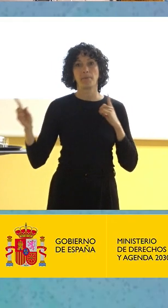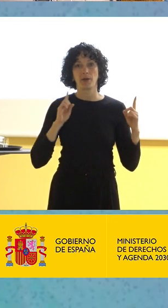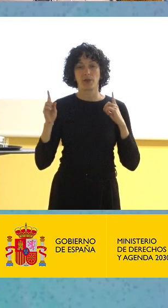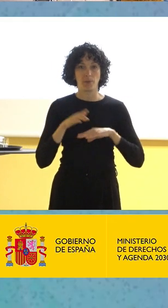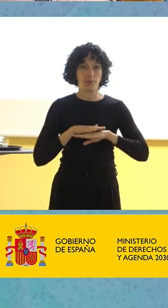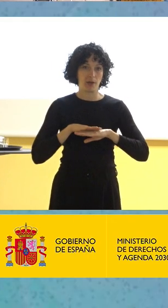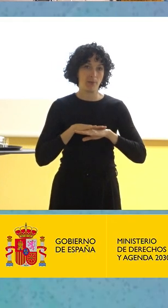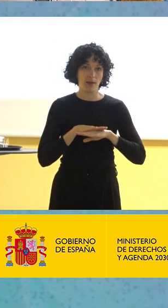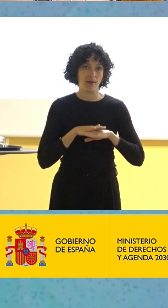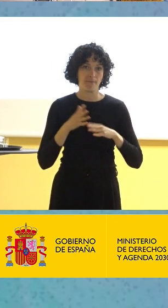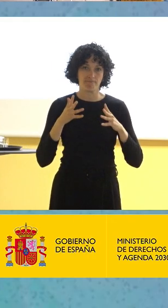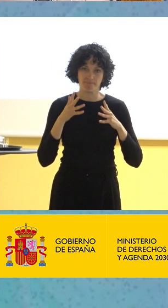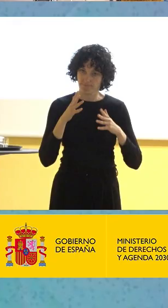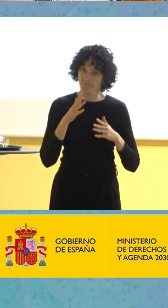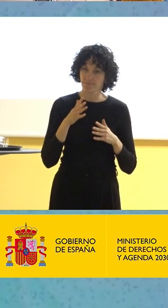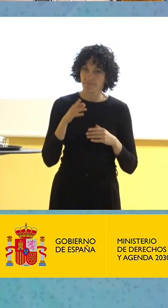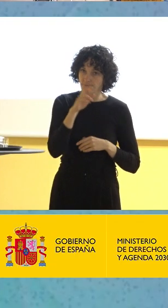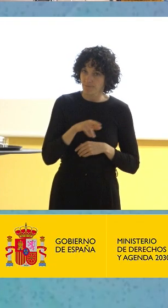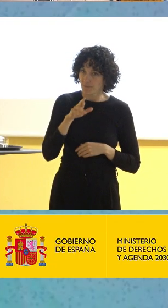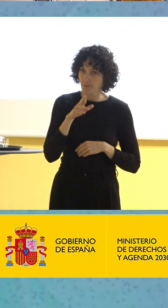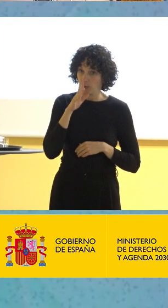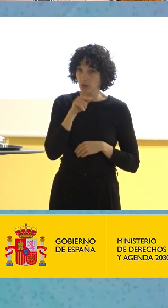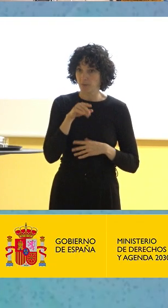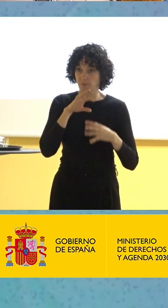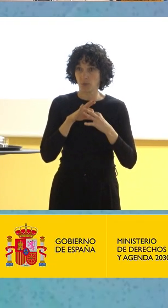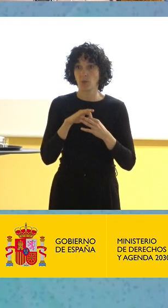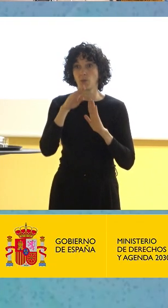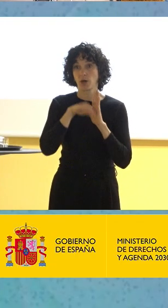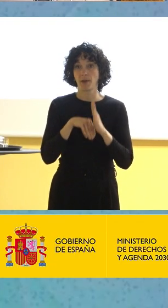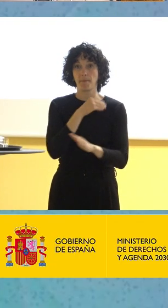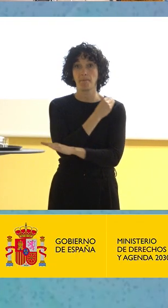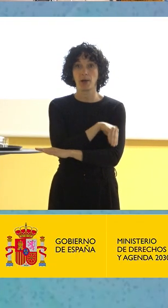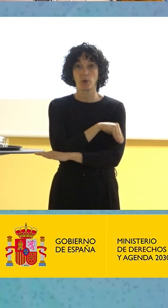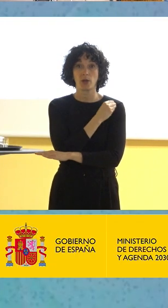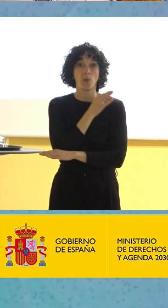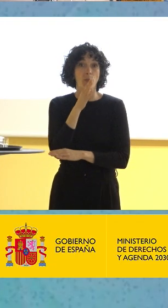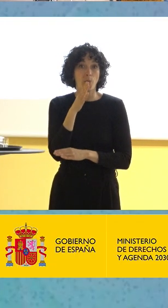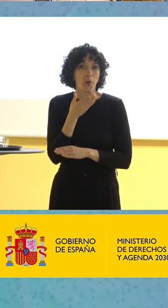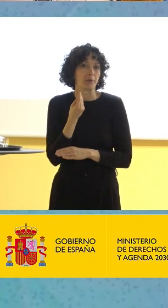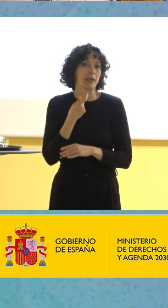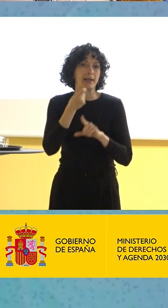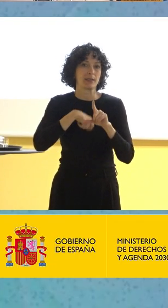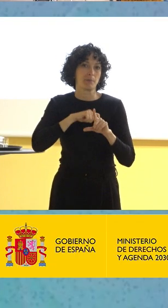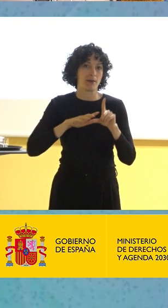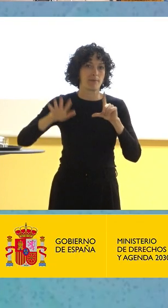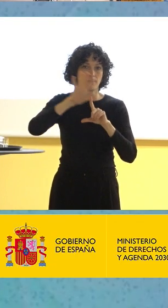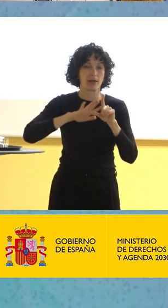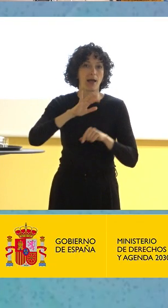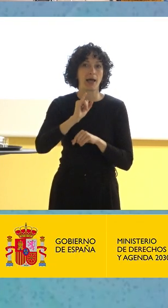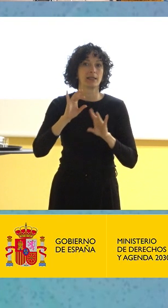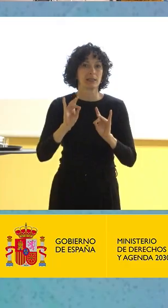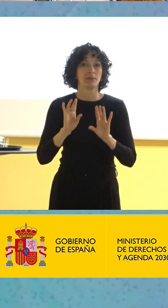primaria, que tiene que ver con los programas de vacunación, que aunque exista un programa de vacunación a nivel nacional, su implementación también